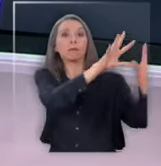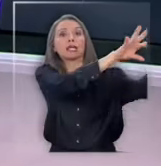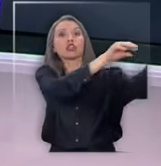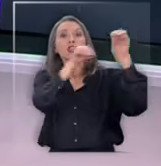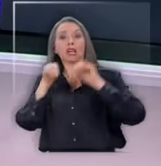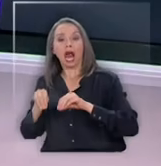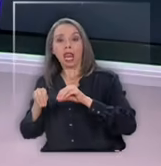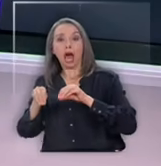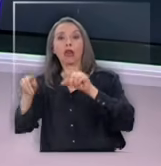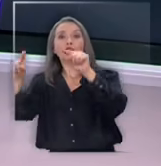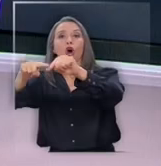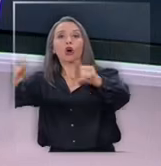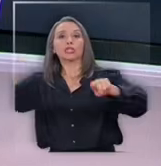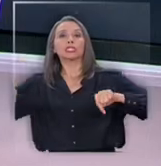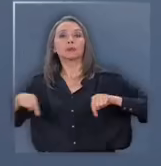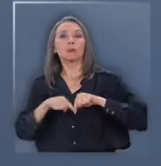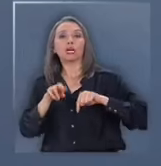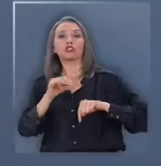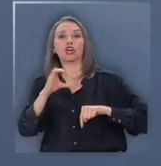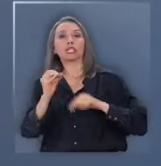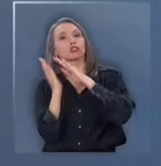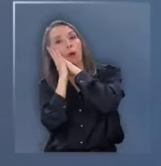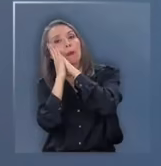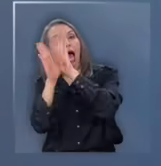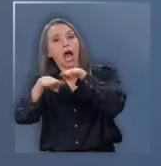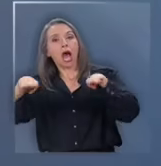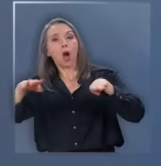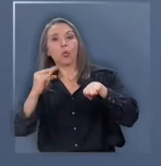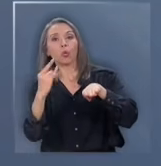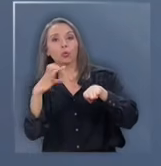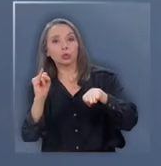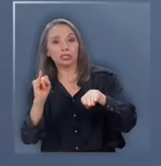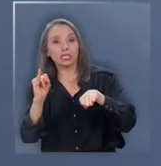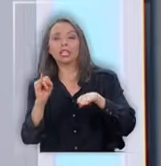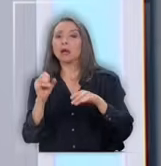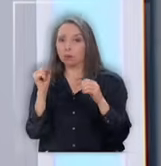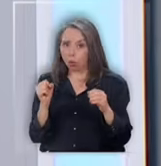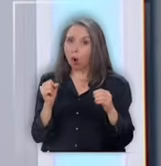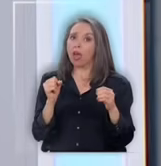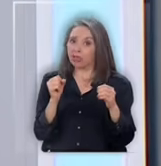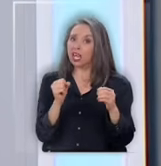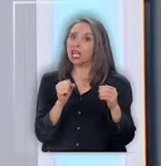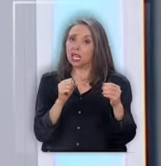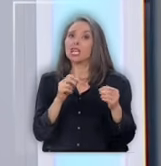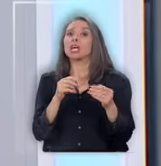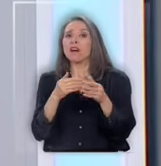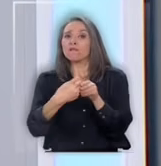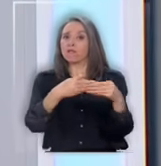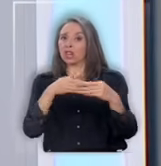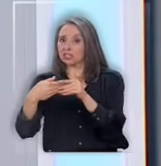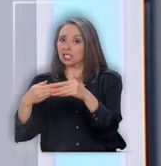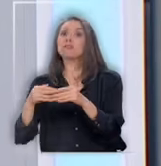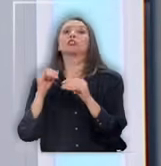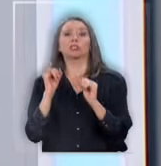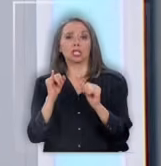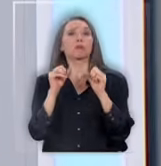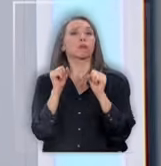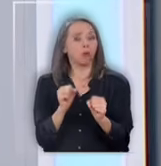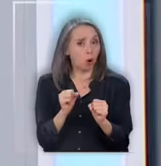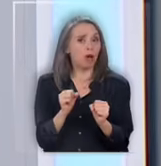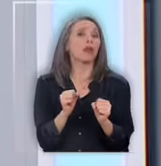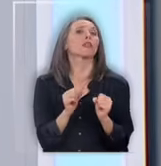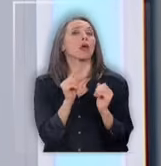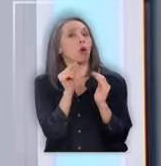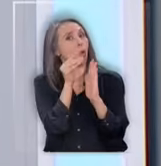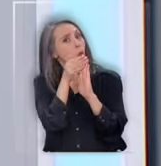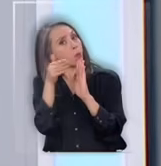necesario el espacio riesgo hay todavía ese margen de movimiento efectivamente hay un margen de movimiento pero